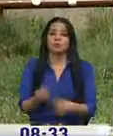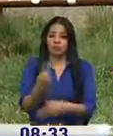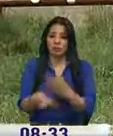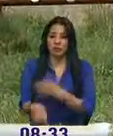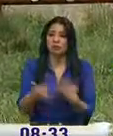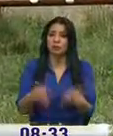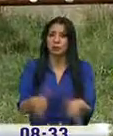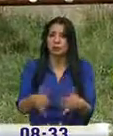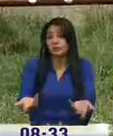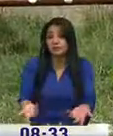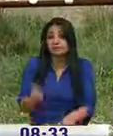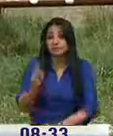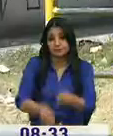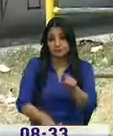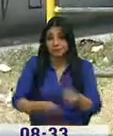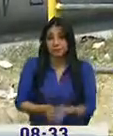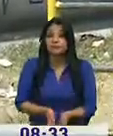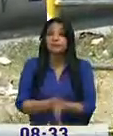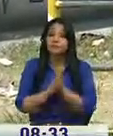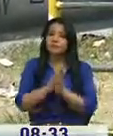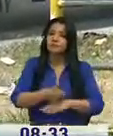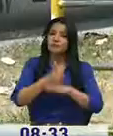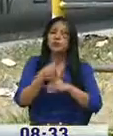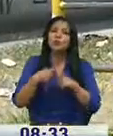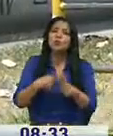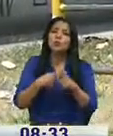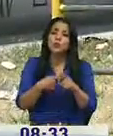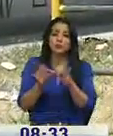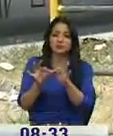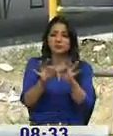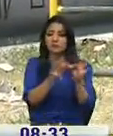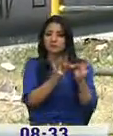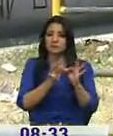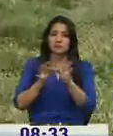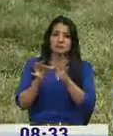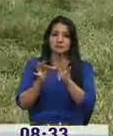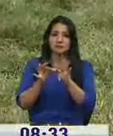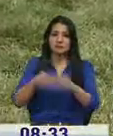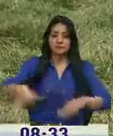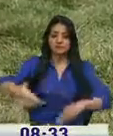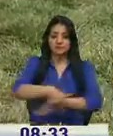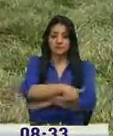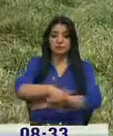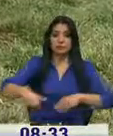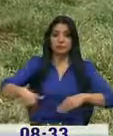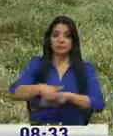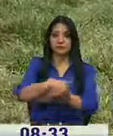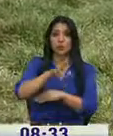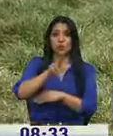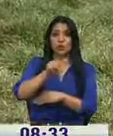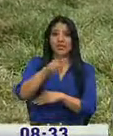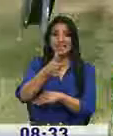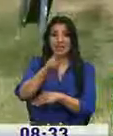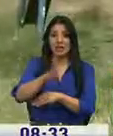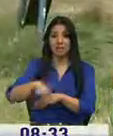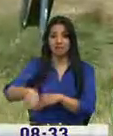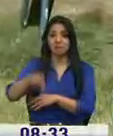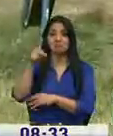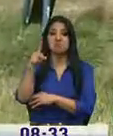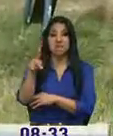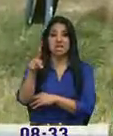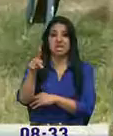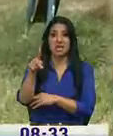solicitan a las autoridades competentes la intervención urgente de este parque, que está ubicado entre las avenidas Huigra y Calle P. Que hiciéramos